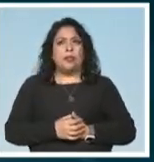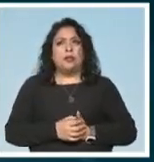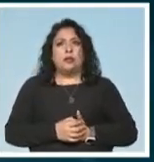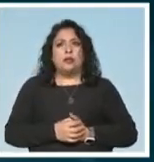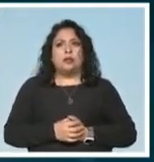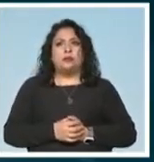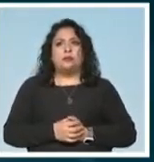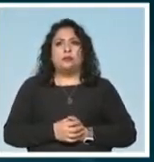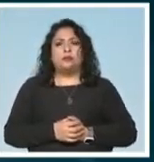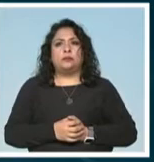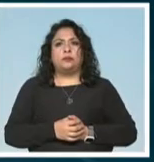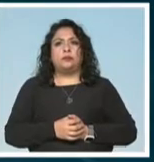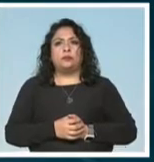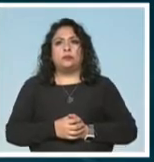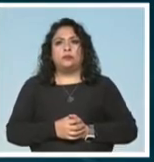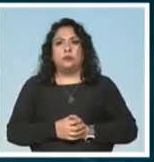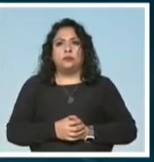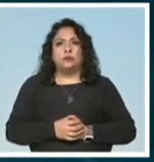and